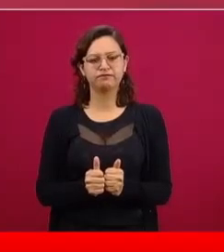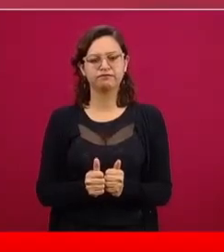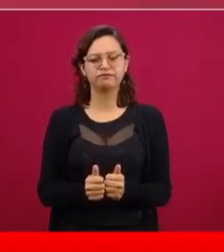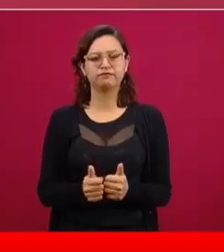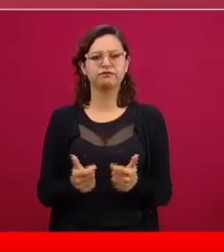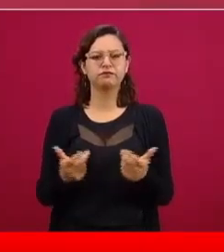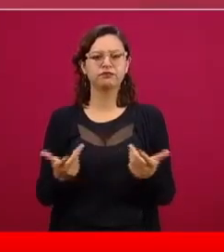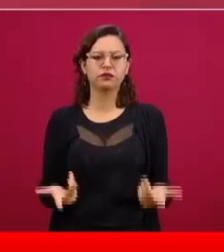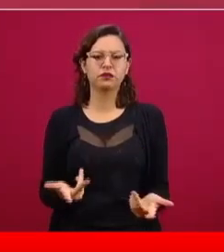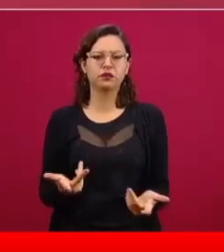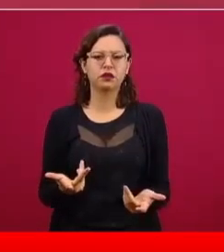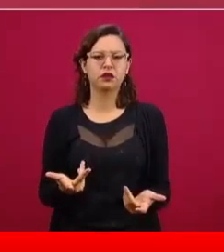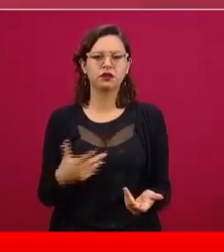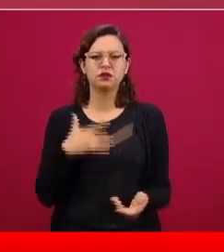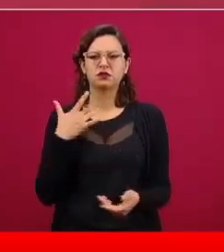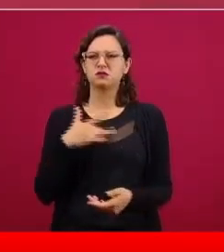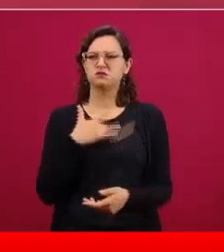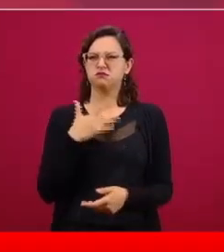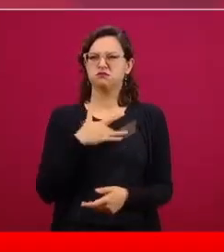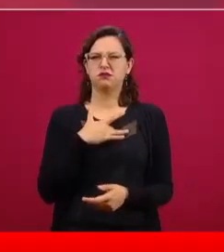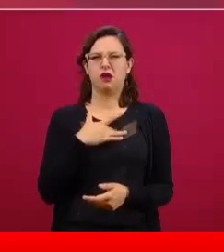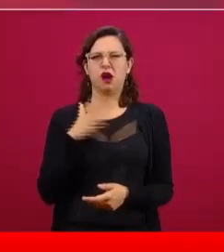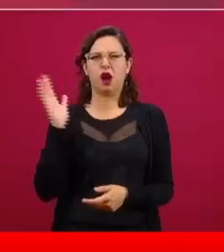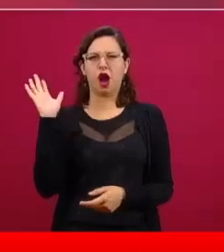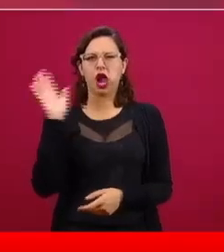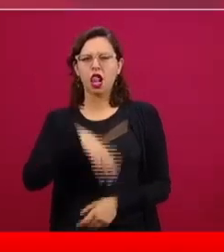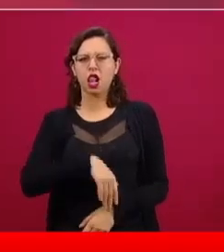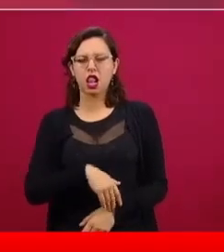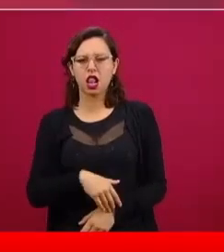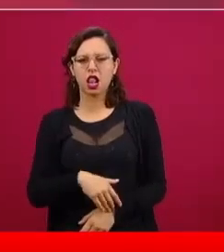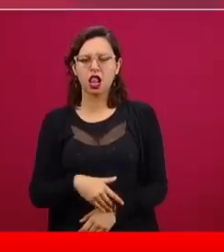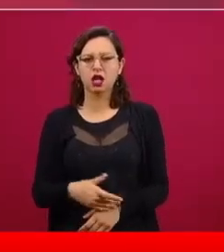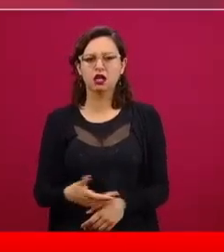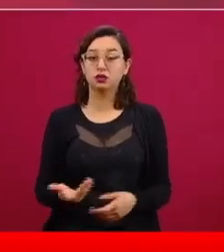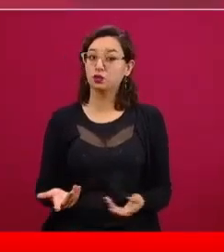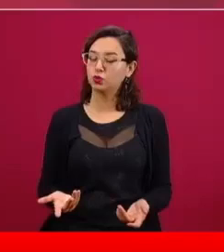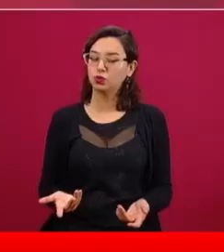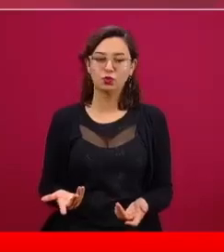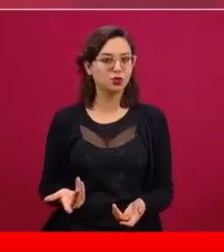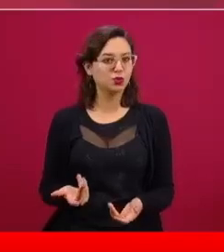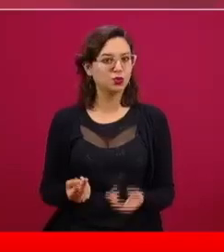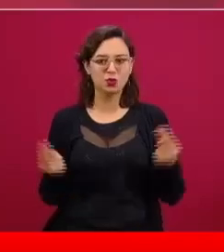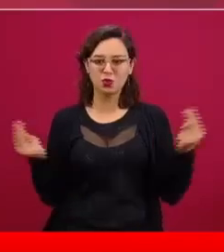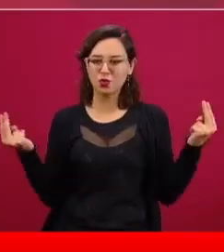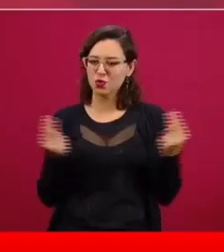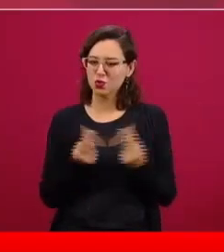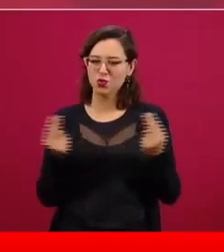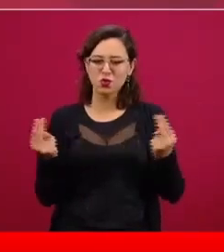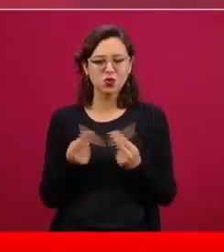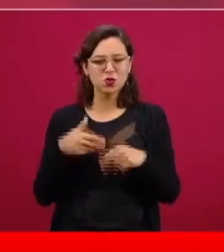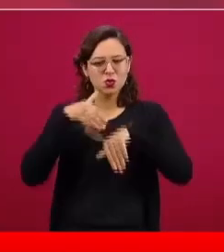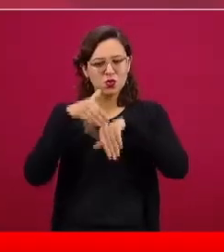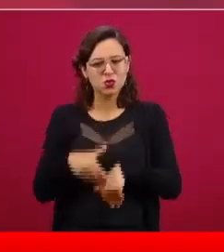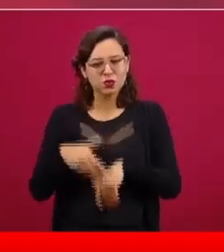no relajando la disciplina que se necesita para